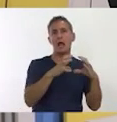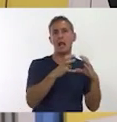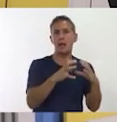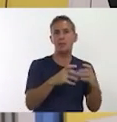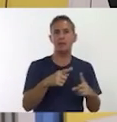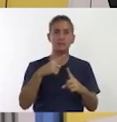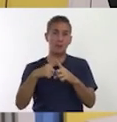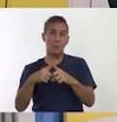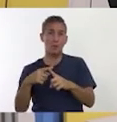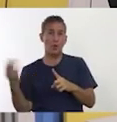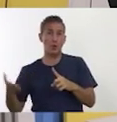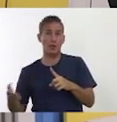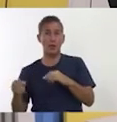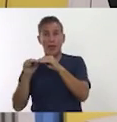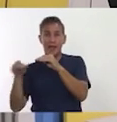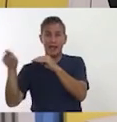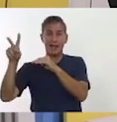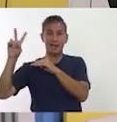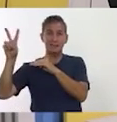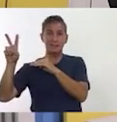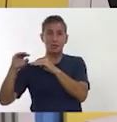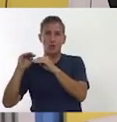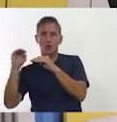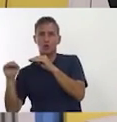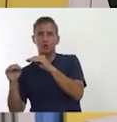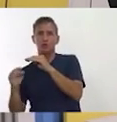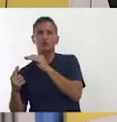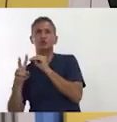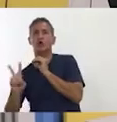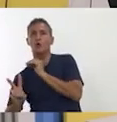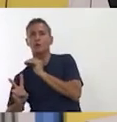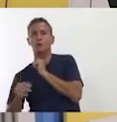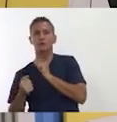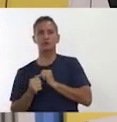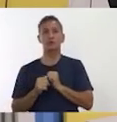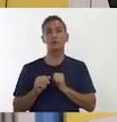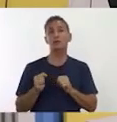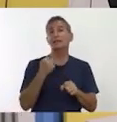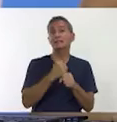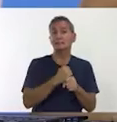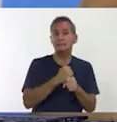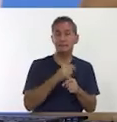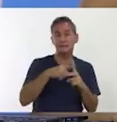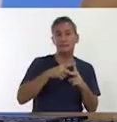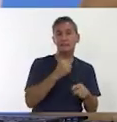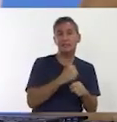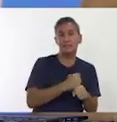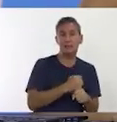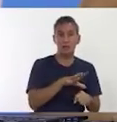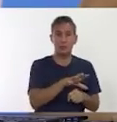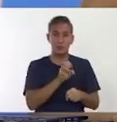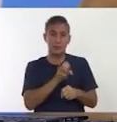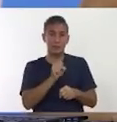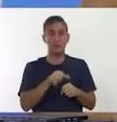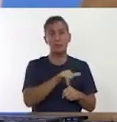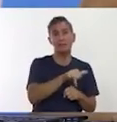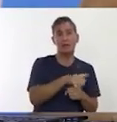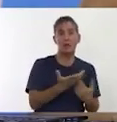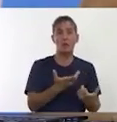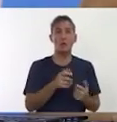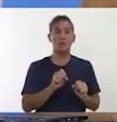masa de ese fotoelectrón por la velocidad elevado al cuadrado sobre 2. Y el trabajo de